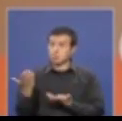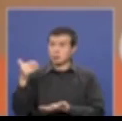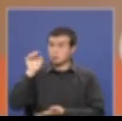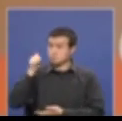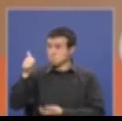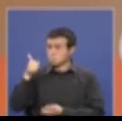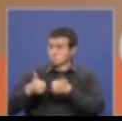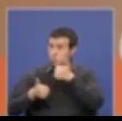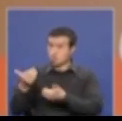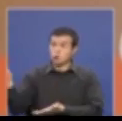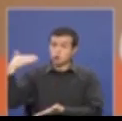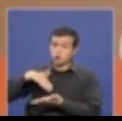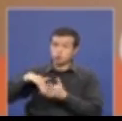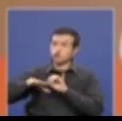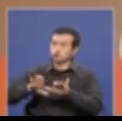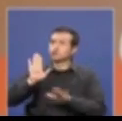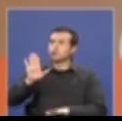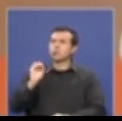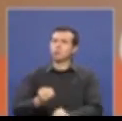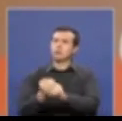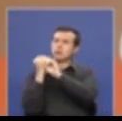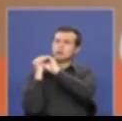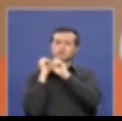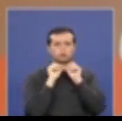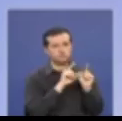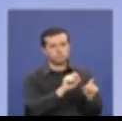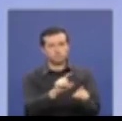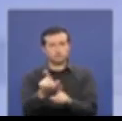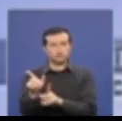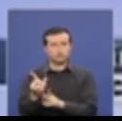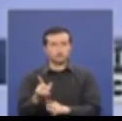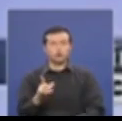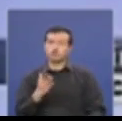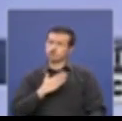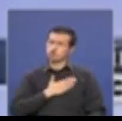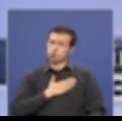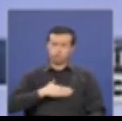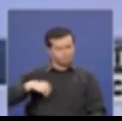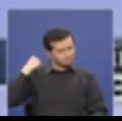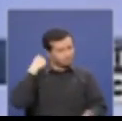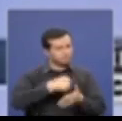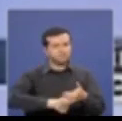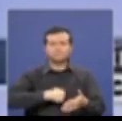indefinidamente, usted tiene la obligación de llamar a una consulta popular. Lucharé